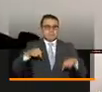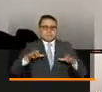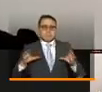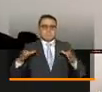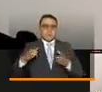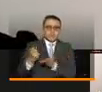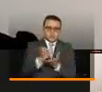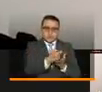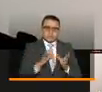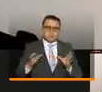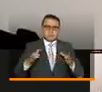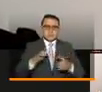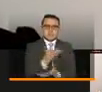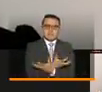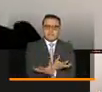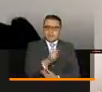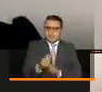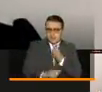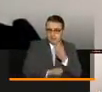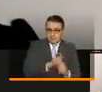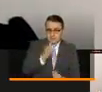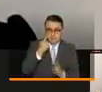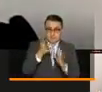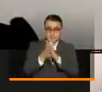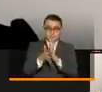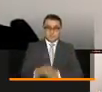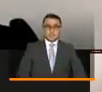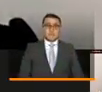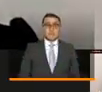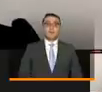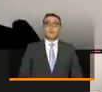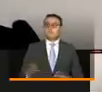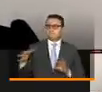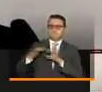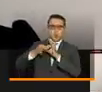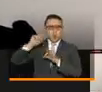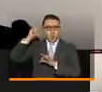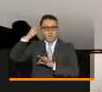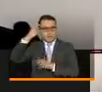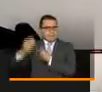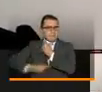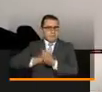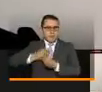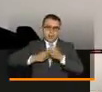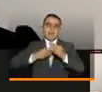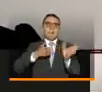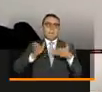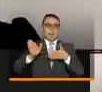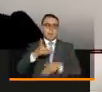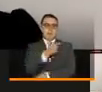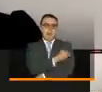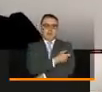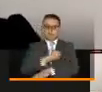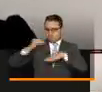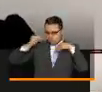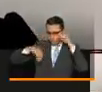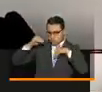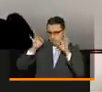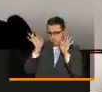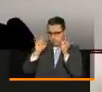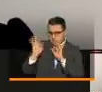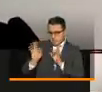gremio médico y con el gobierno. Pues preparando de la mejor manera este plan de vacunación que llega hoy, mostrando pues